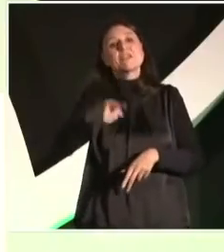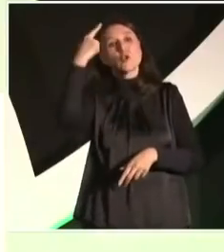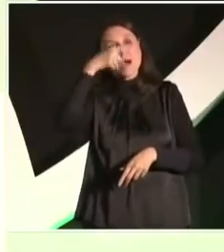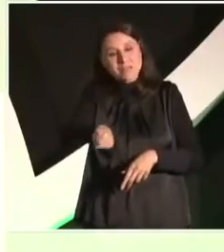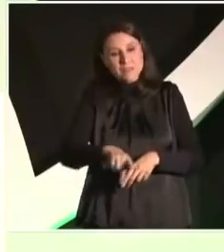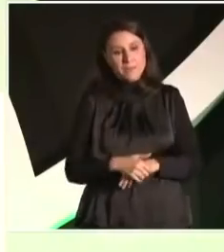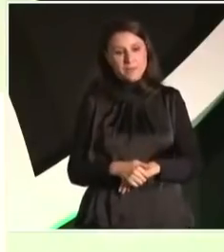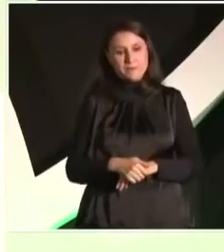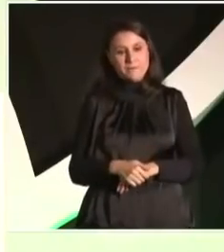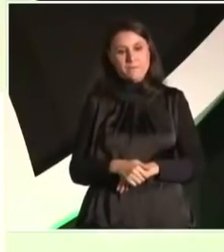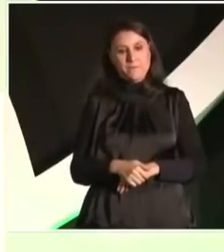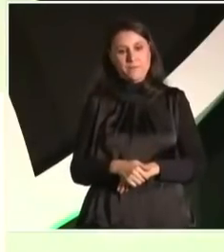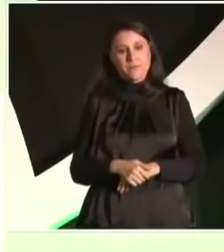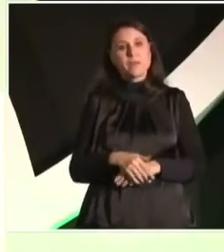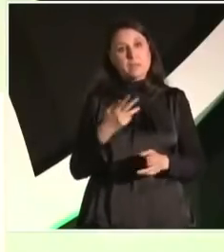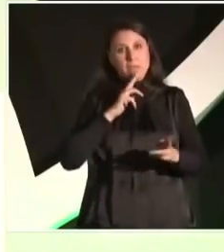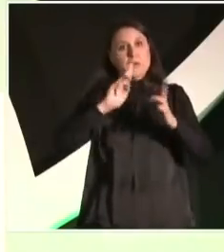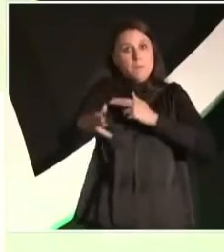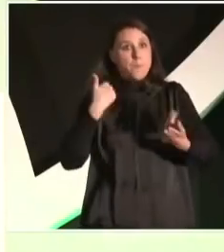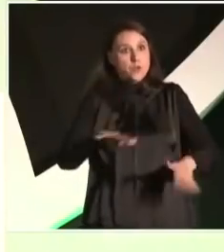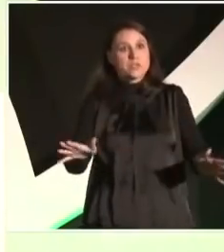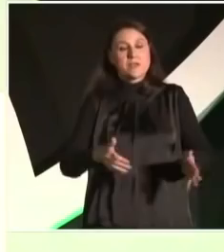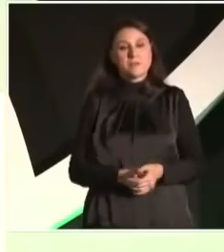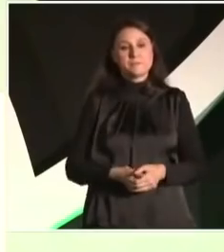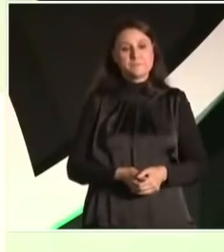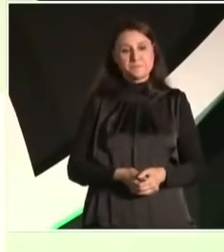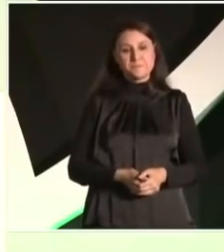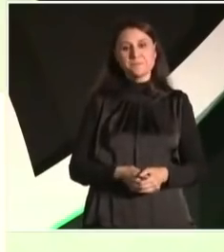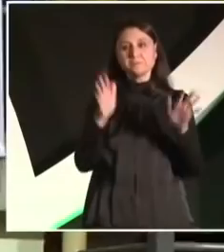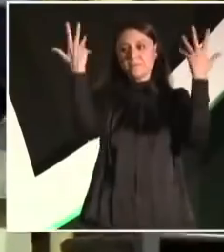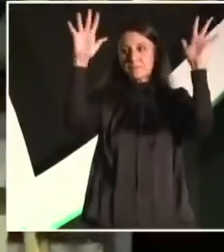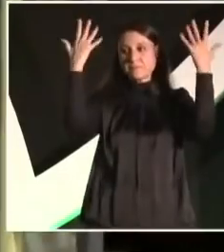derecho a saberlo. Que responda, que responda.